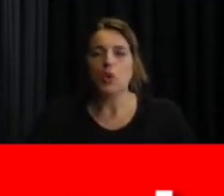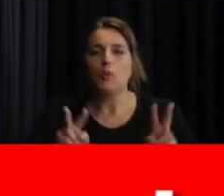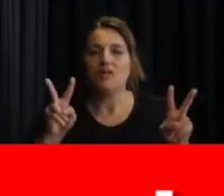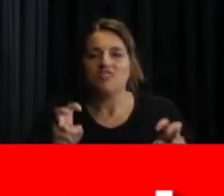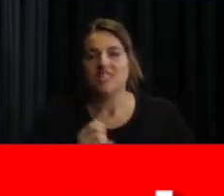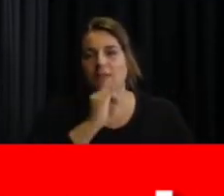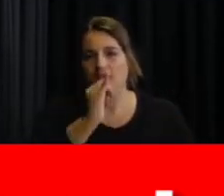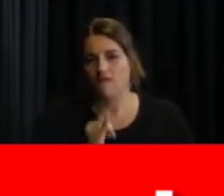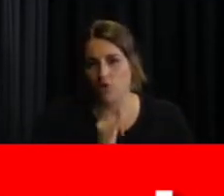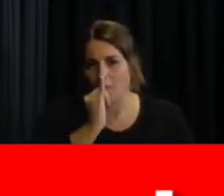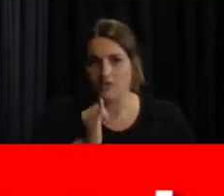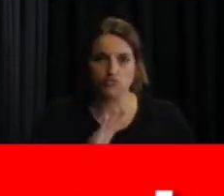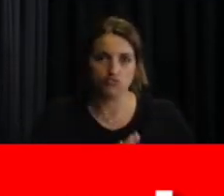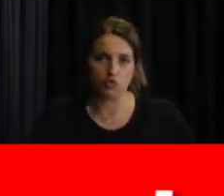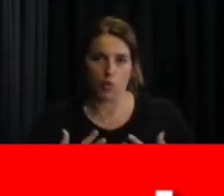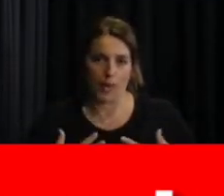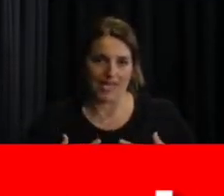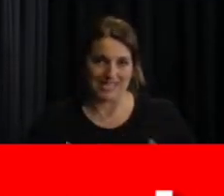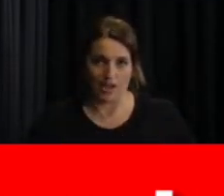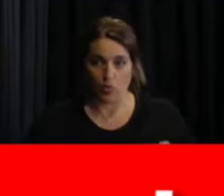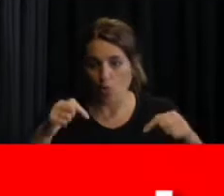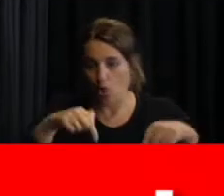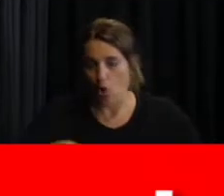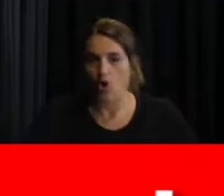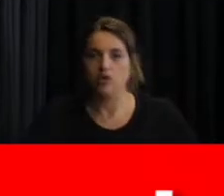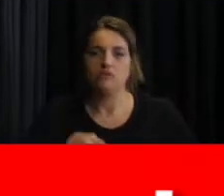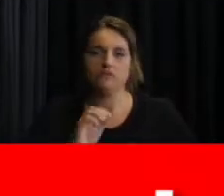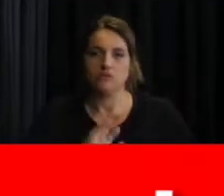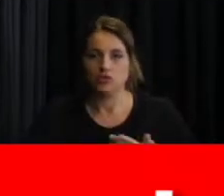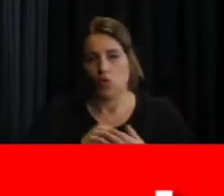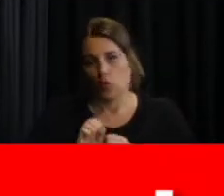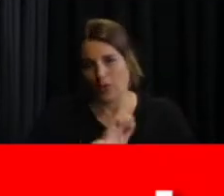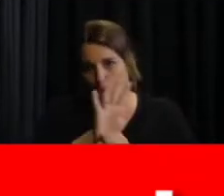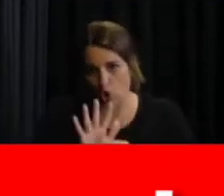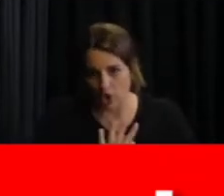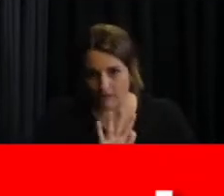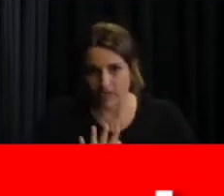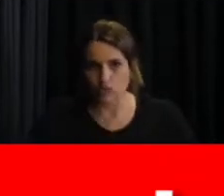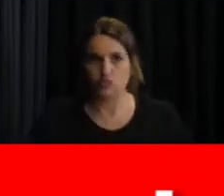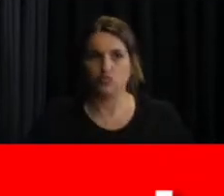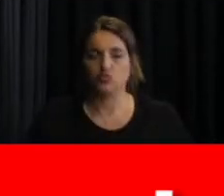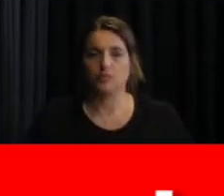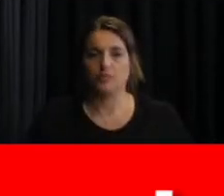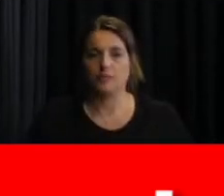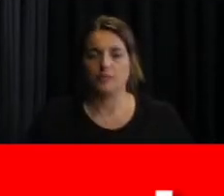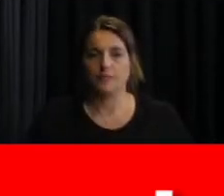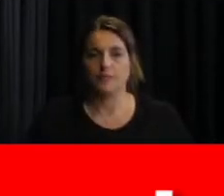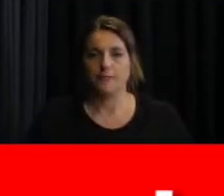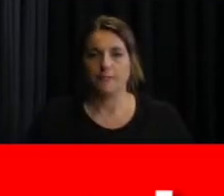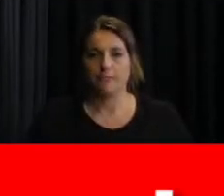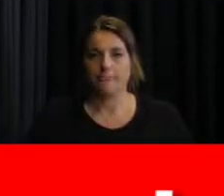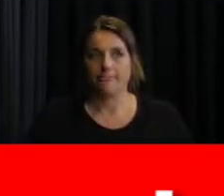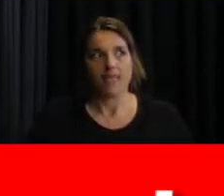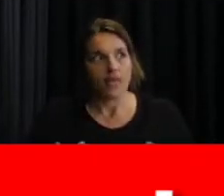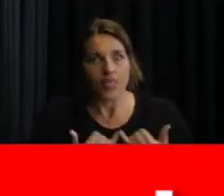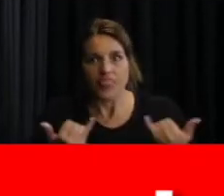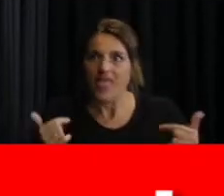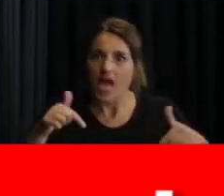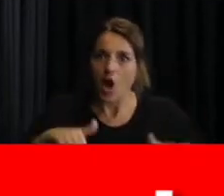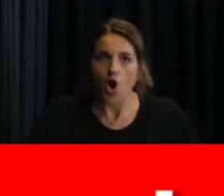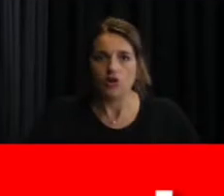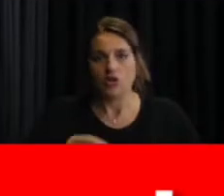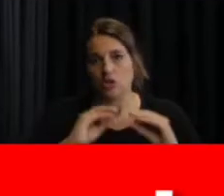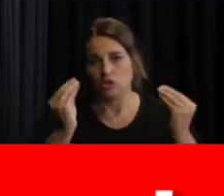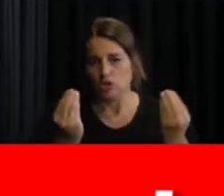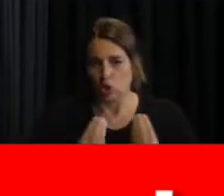realizaron 567 tests los cuales 12 fueron positivos y son 10 casos nuevos de